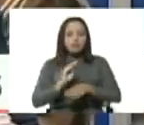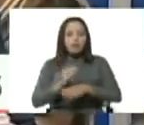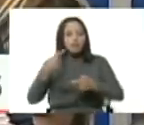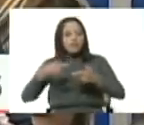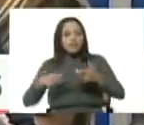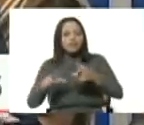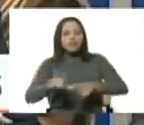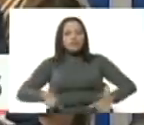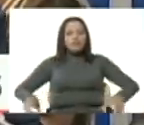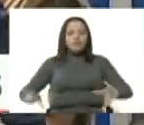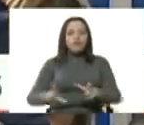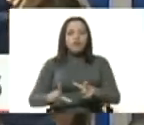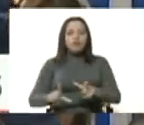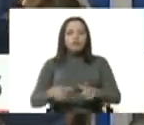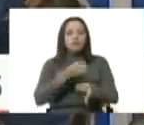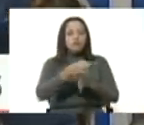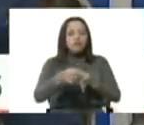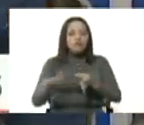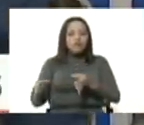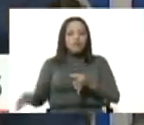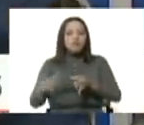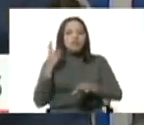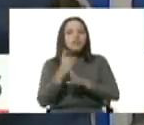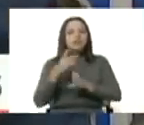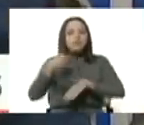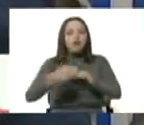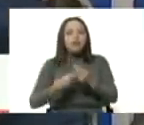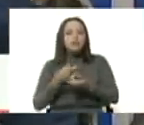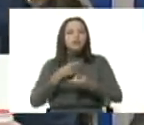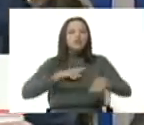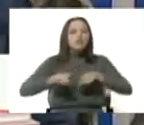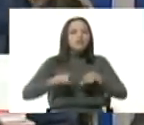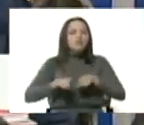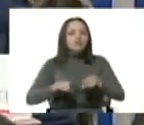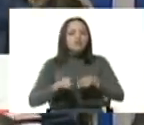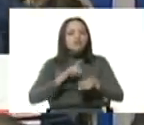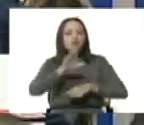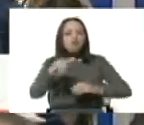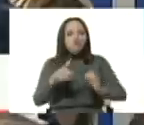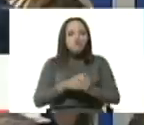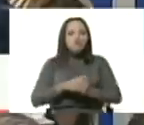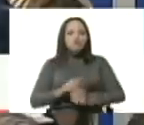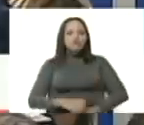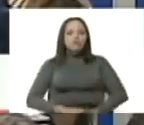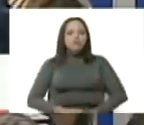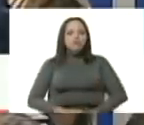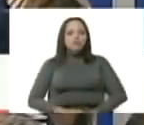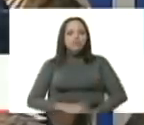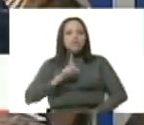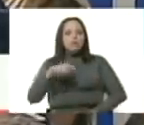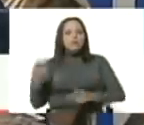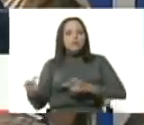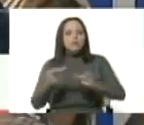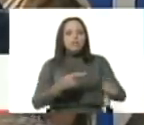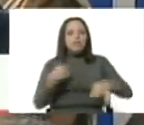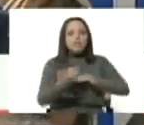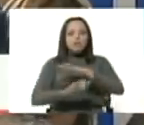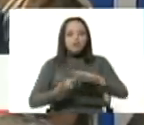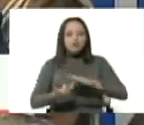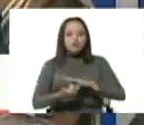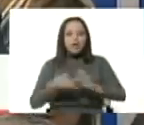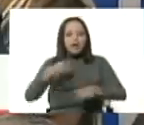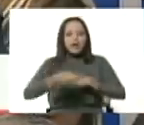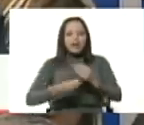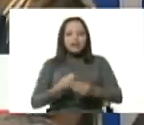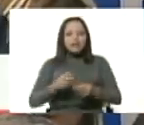diferentes municipalidades donde nosotros debemos ejercer el control total y directo y convidar a esas instituciones que